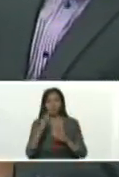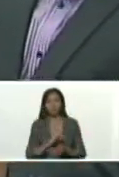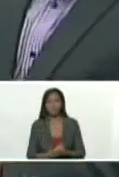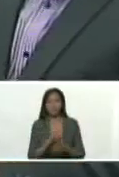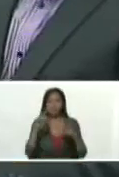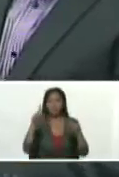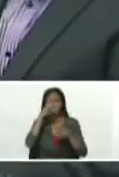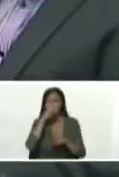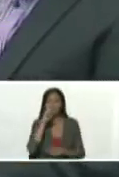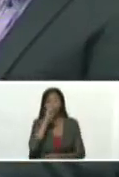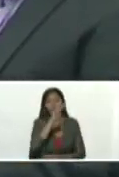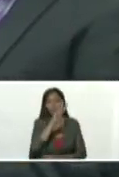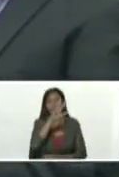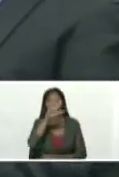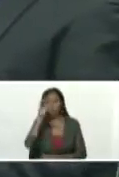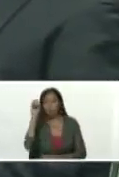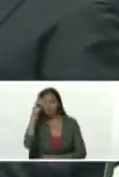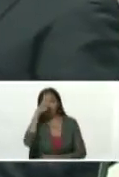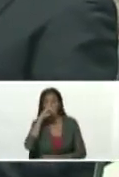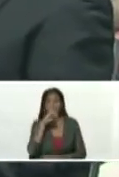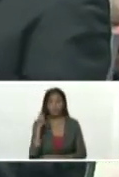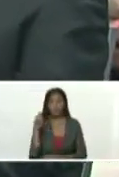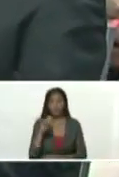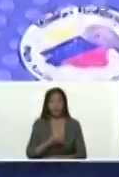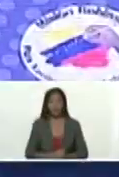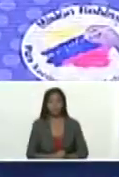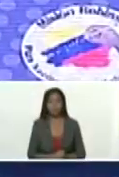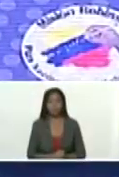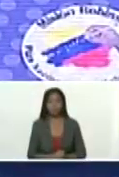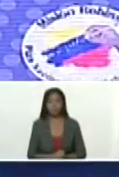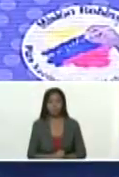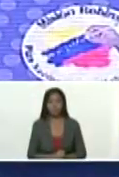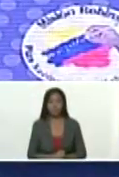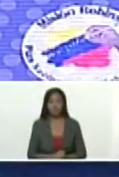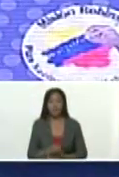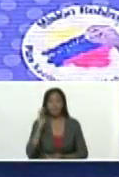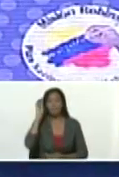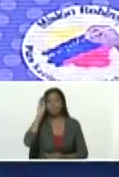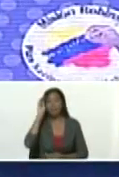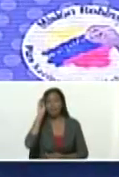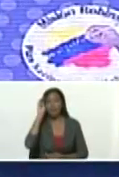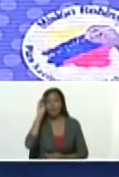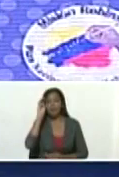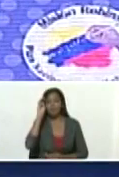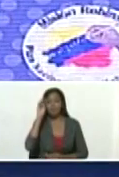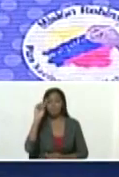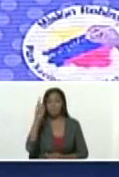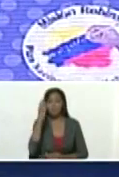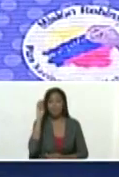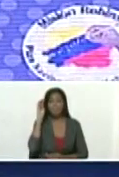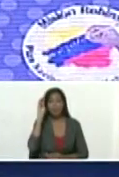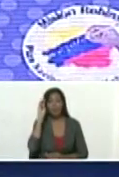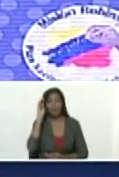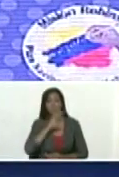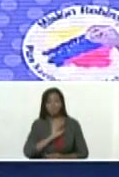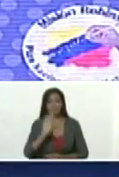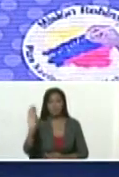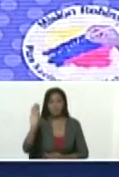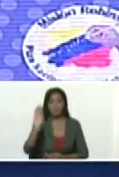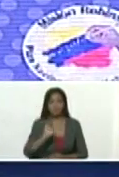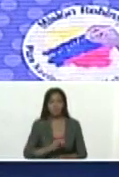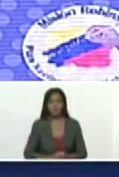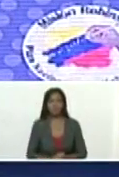cumpliendo 250 años el maestro, el primer maestro de la patria,